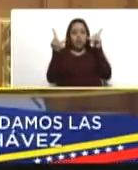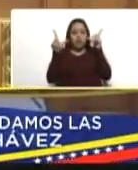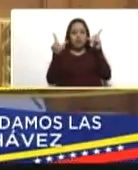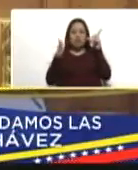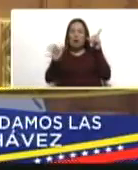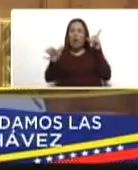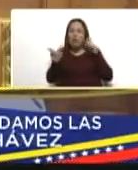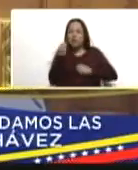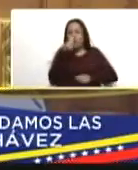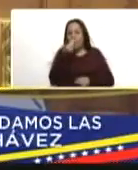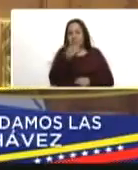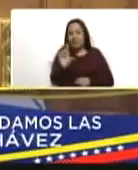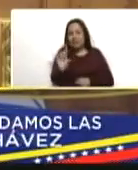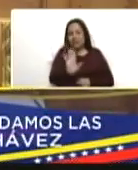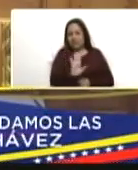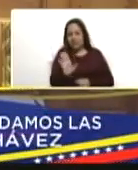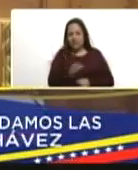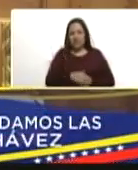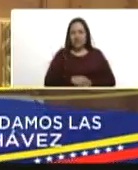comí